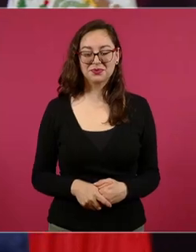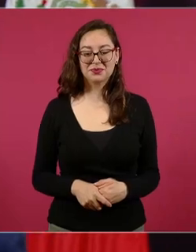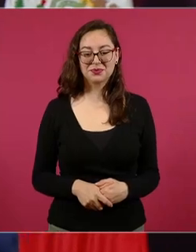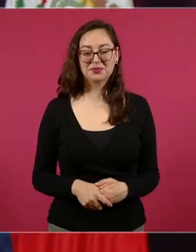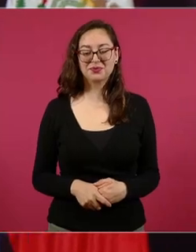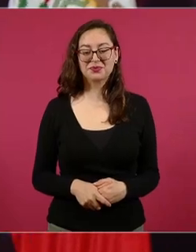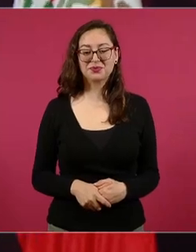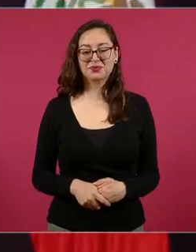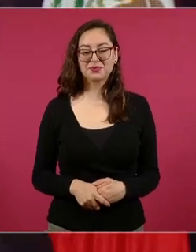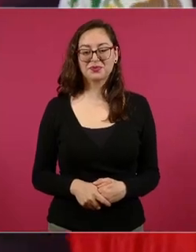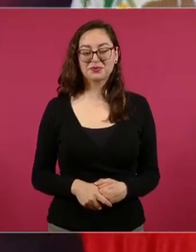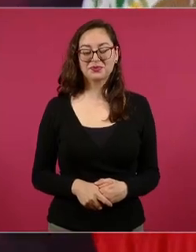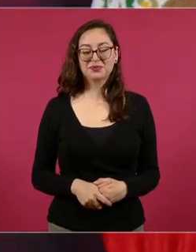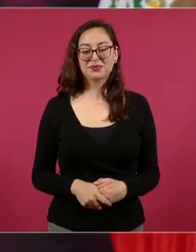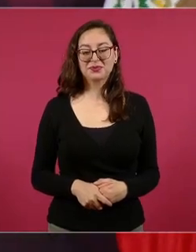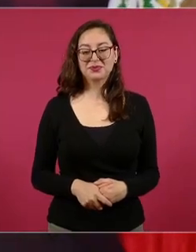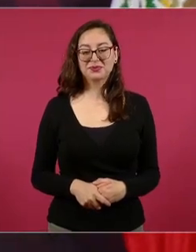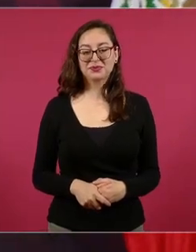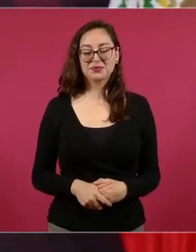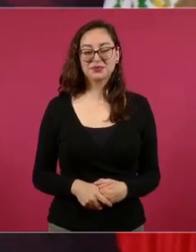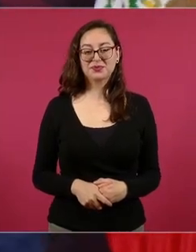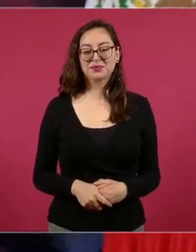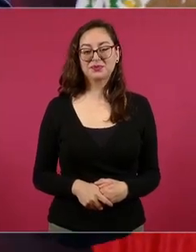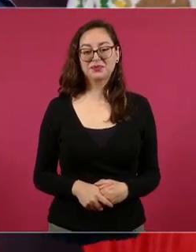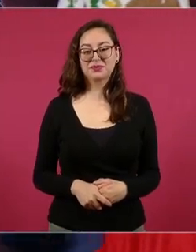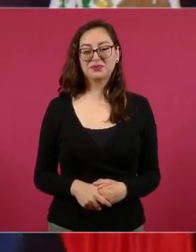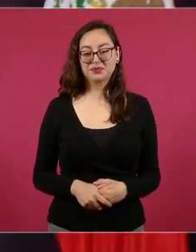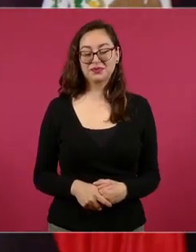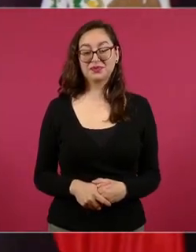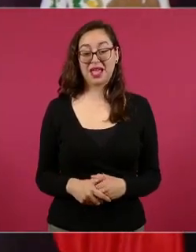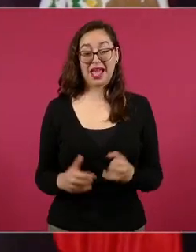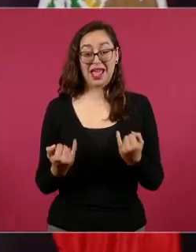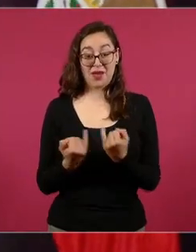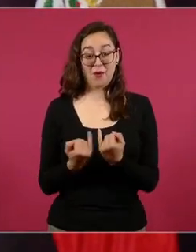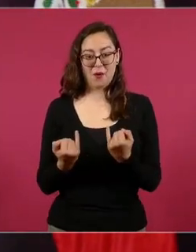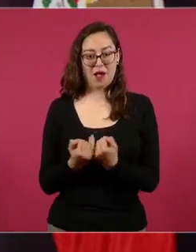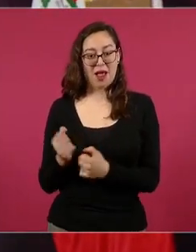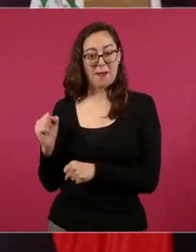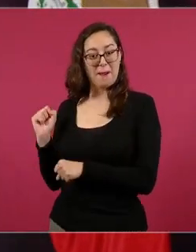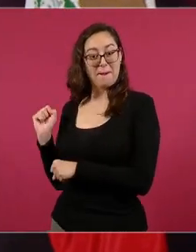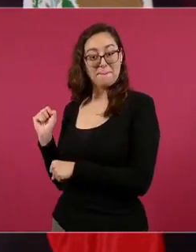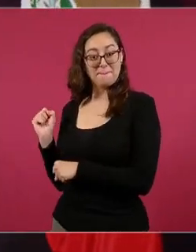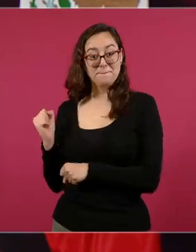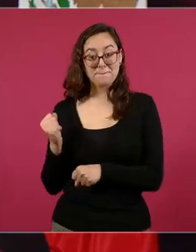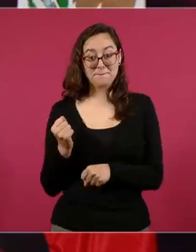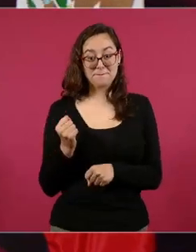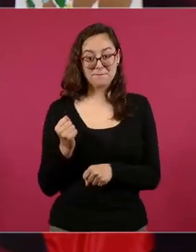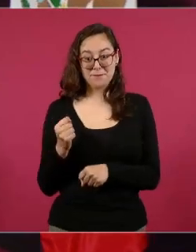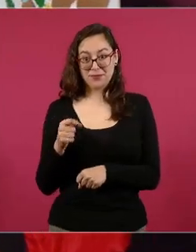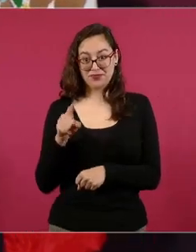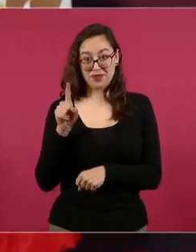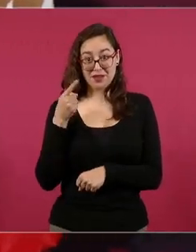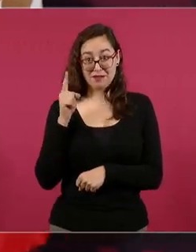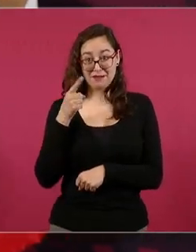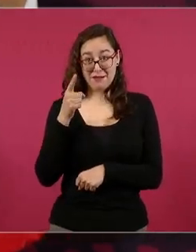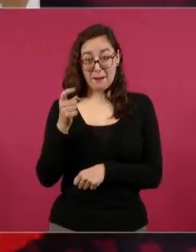Es como cuando se batea y viene la pelota y ve uno la carita de alguien, ¿no?